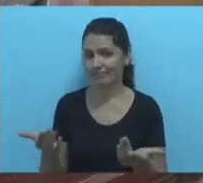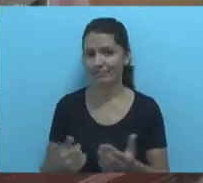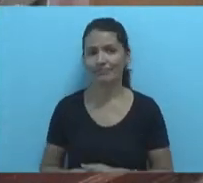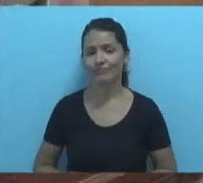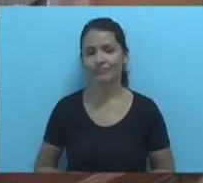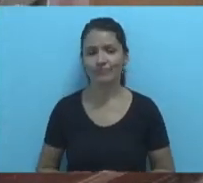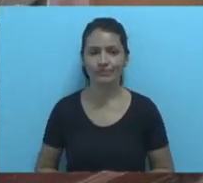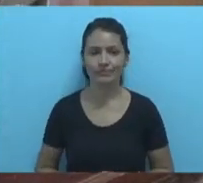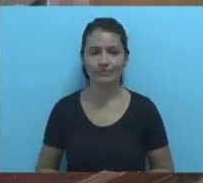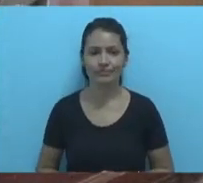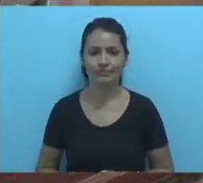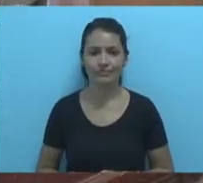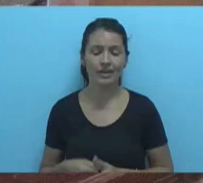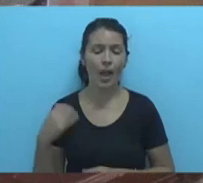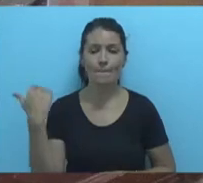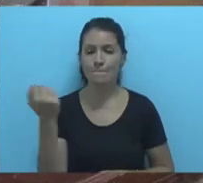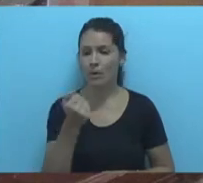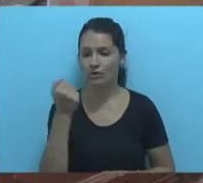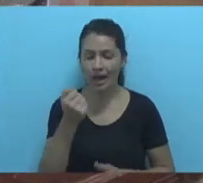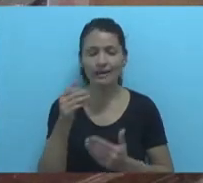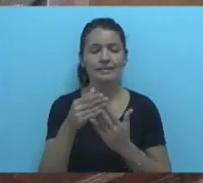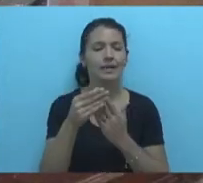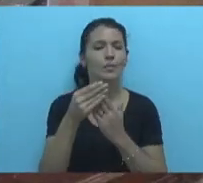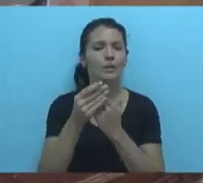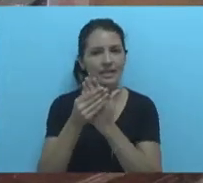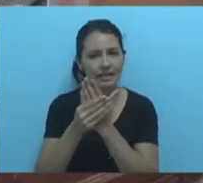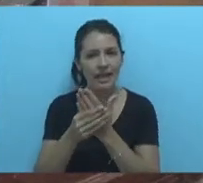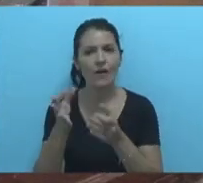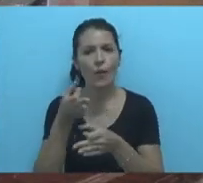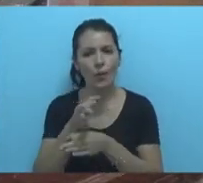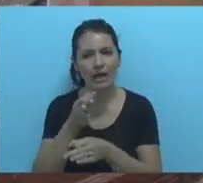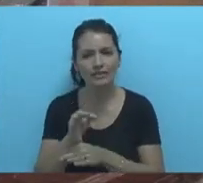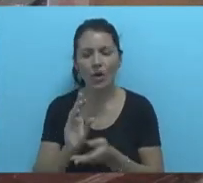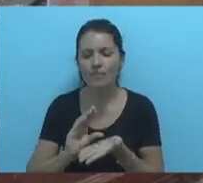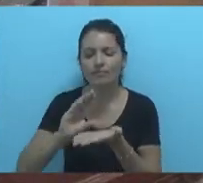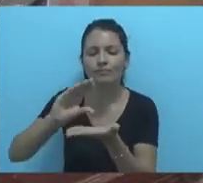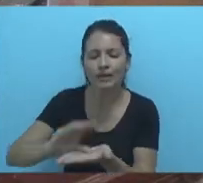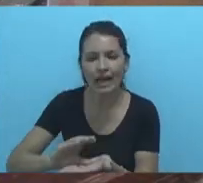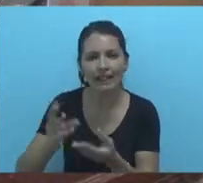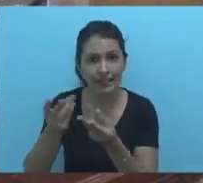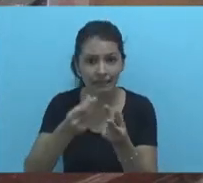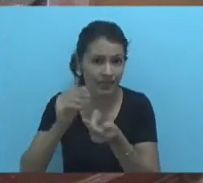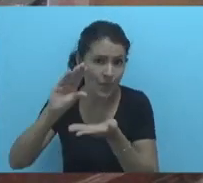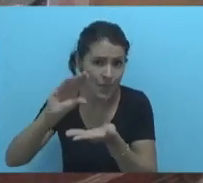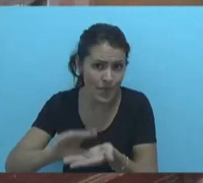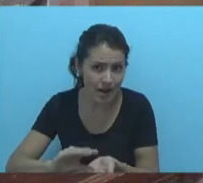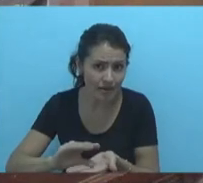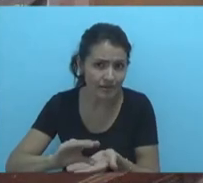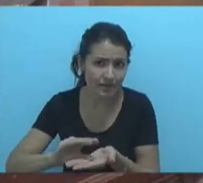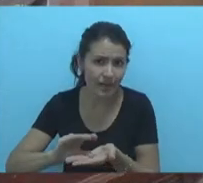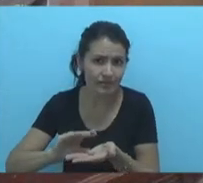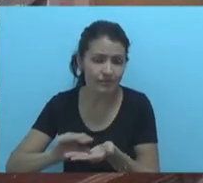una situación fundamental que el Ministerio pueda invertir los fondos necesarios para